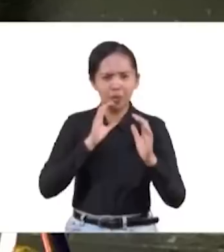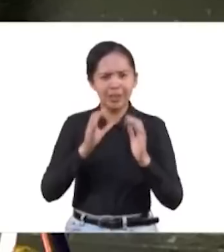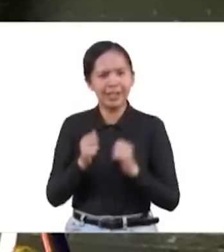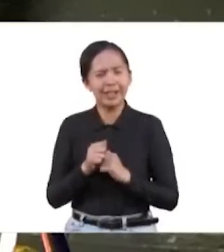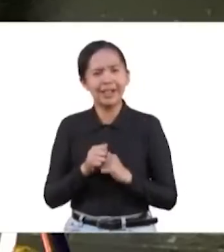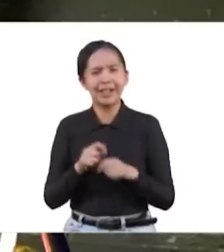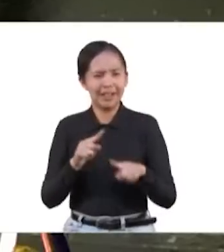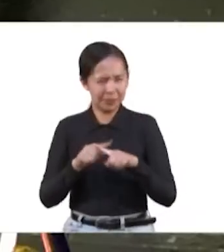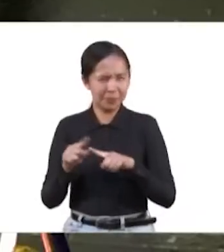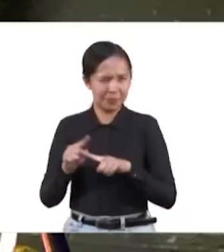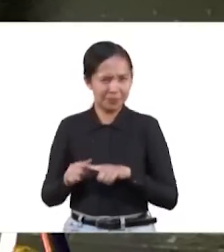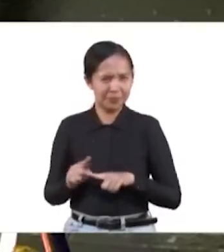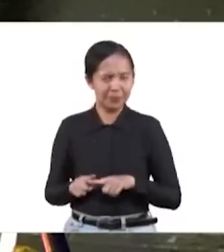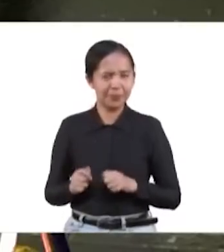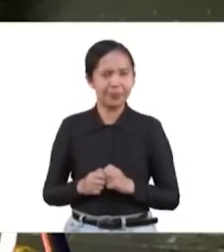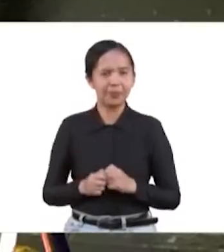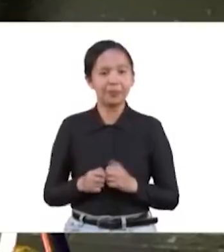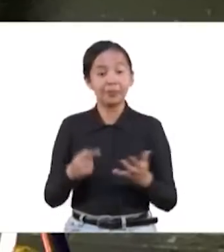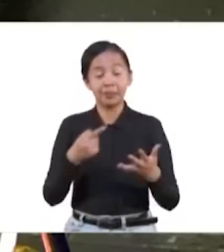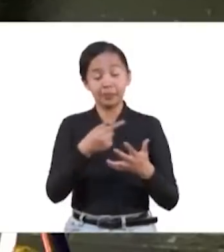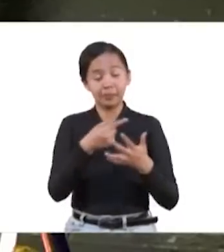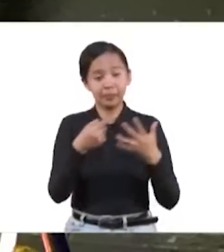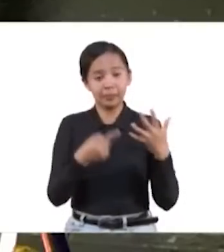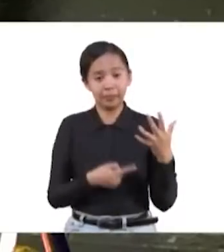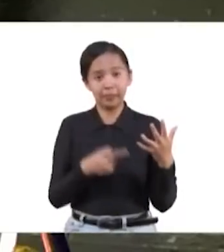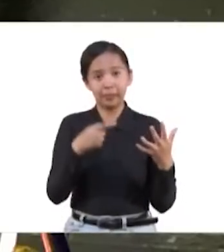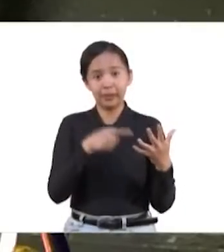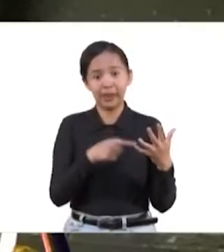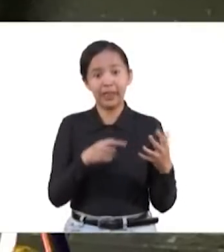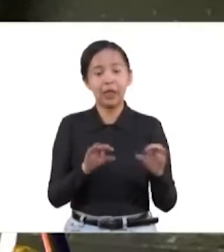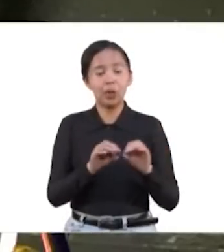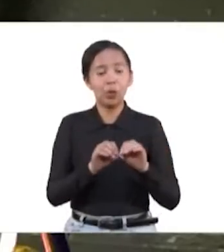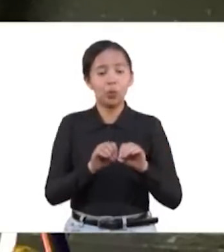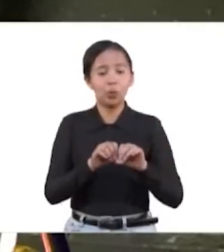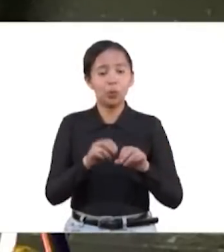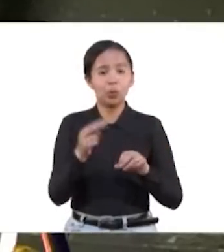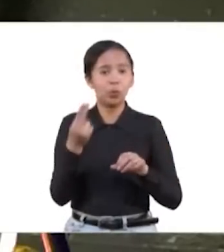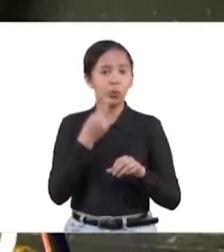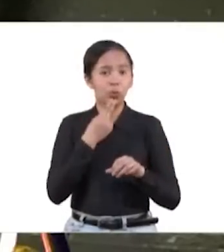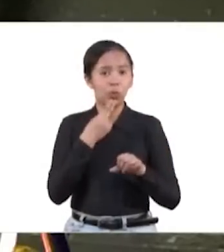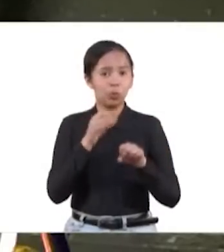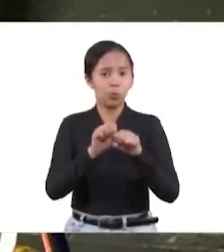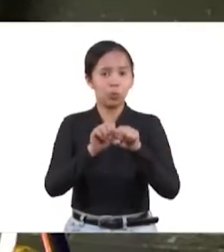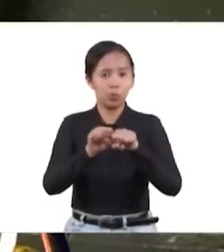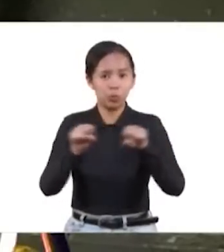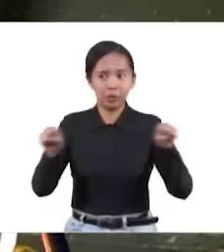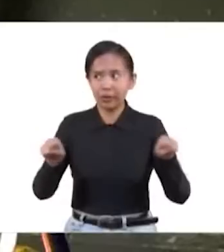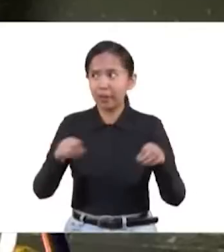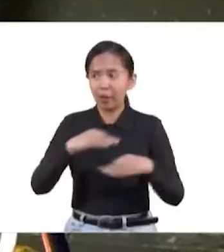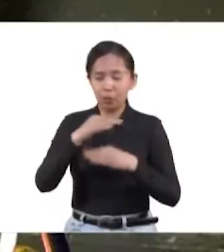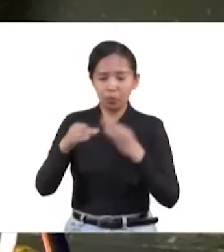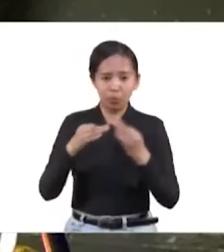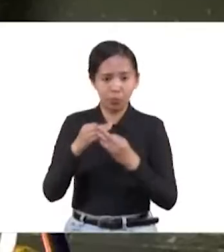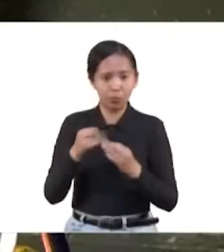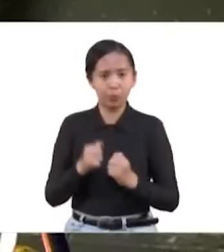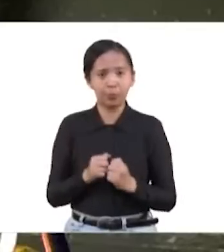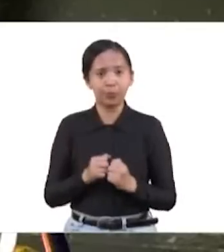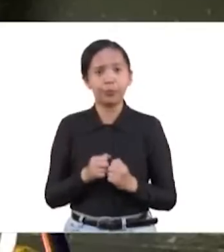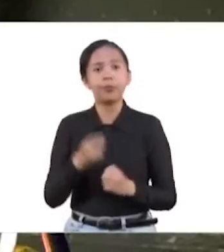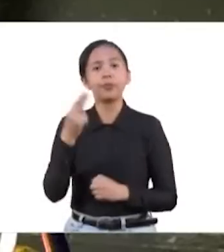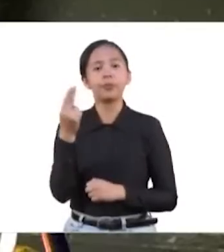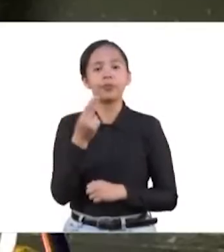centralizado. Para albergar el cable correspondiente a todos estos sistemas, se han